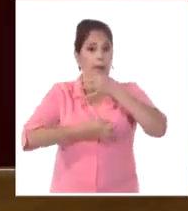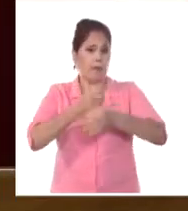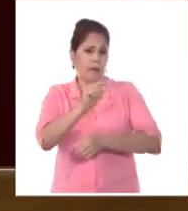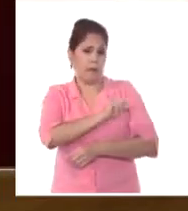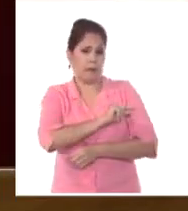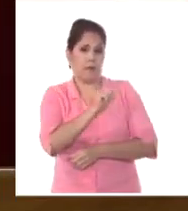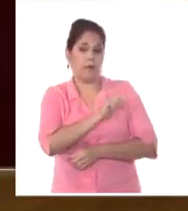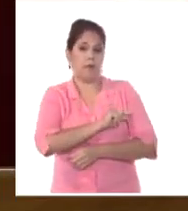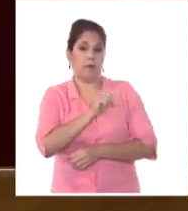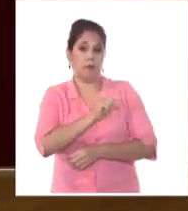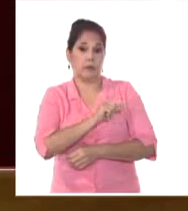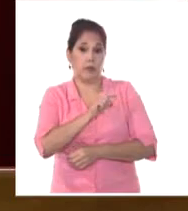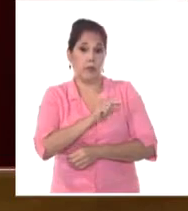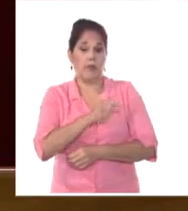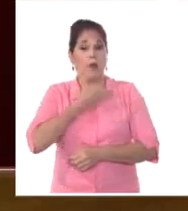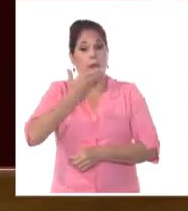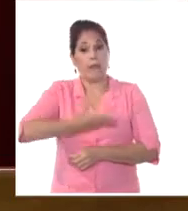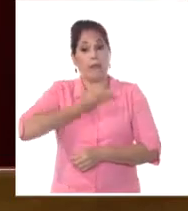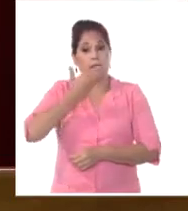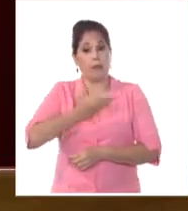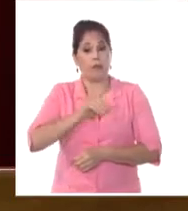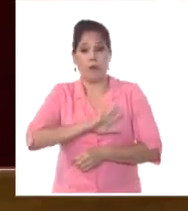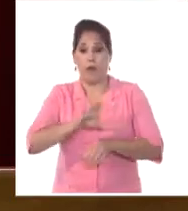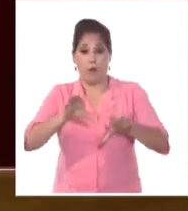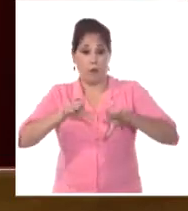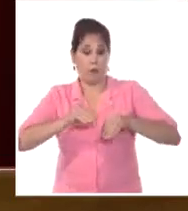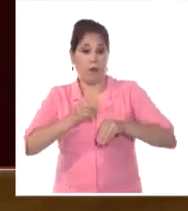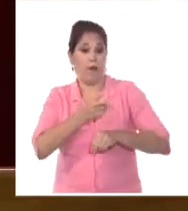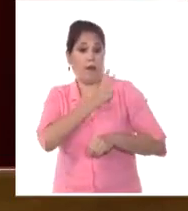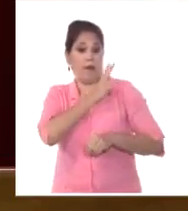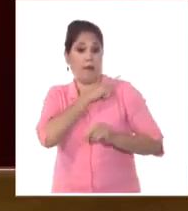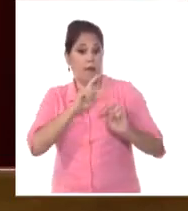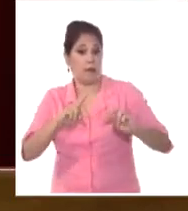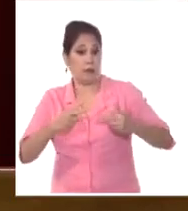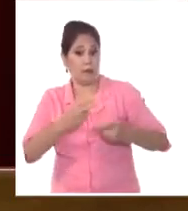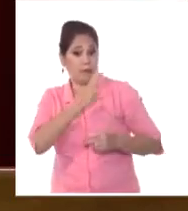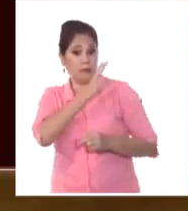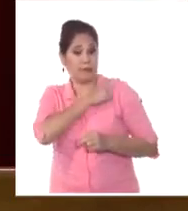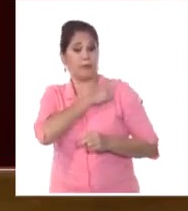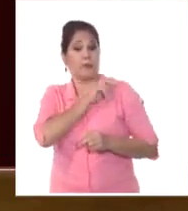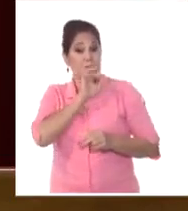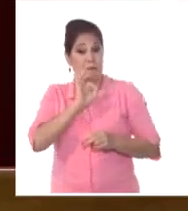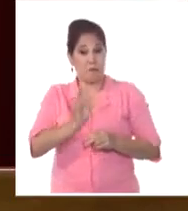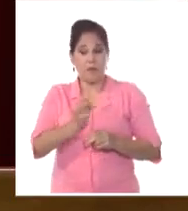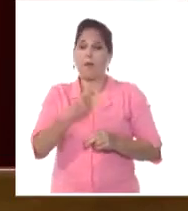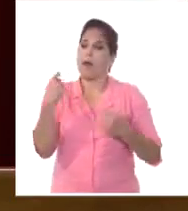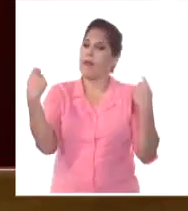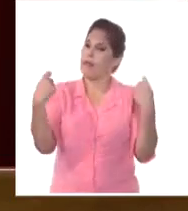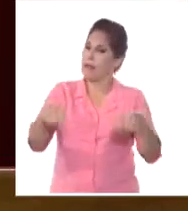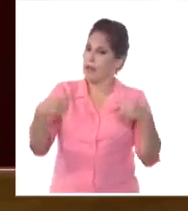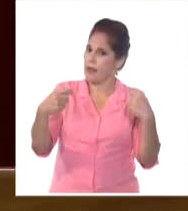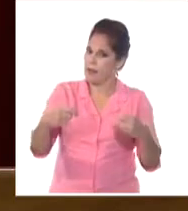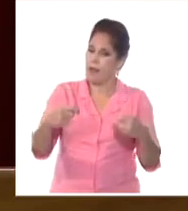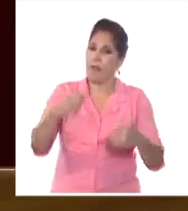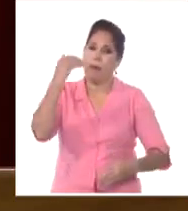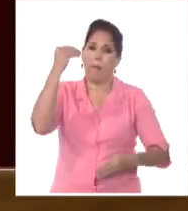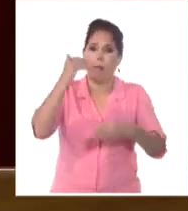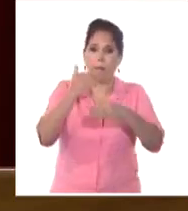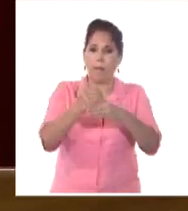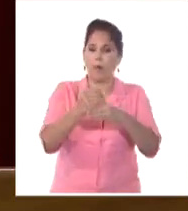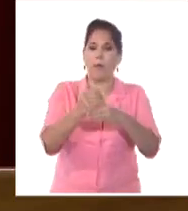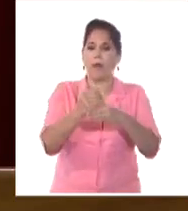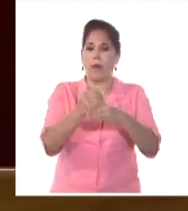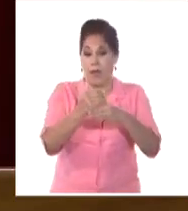recientemente en mi discurso de toma de posesión ante la Asamblea Nacional del Poder Popular, debemos vencer el bloqueo sin